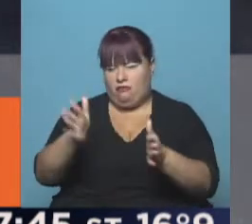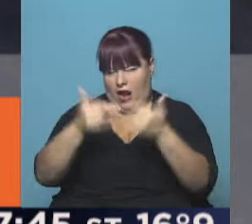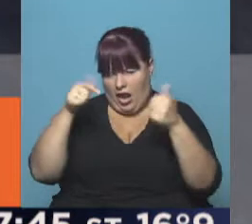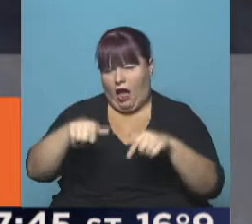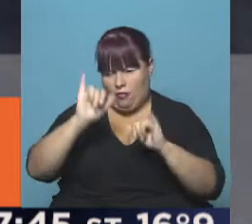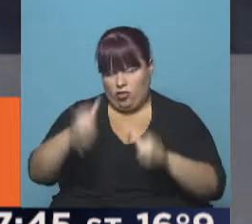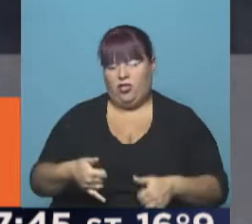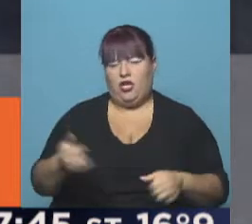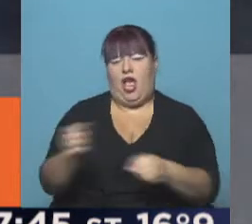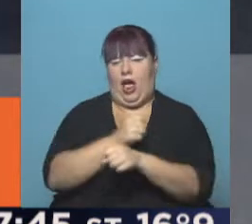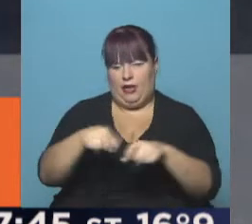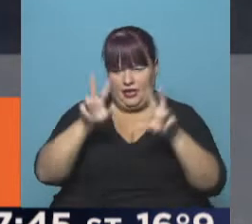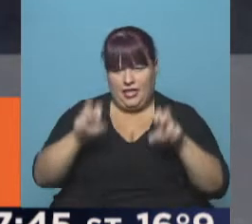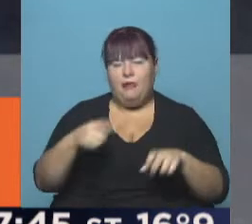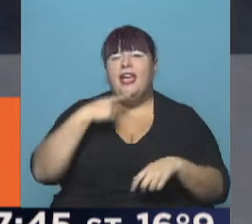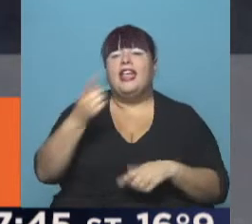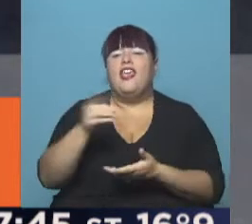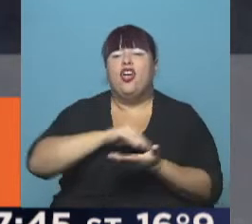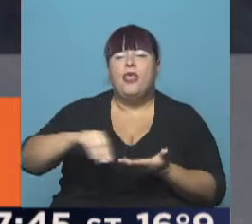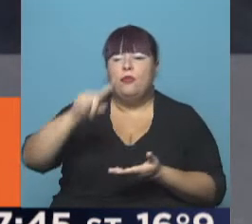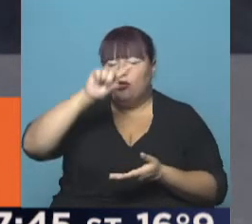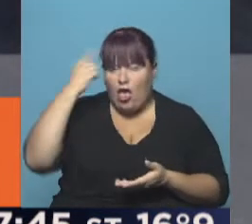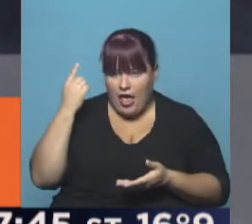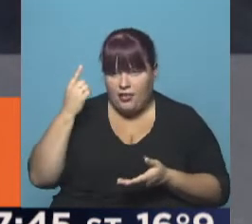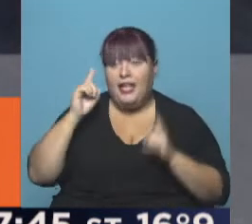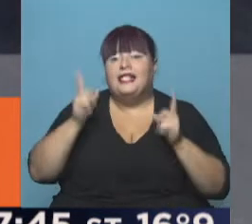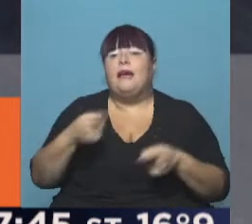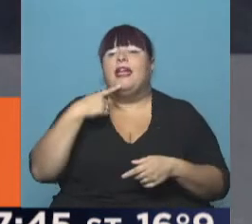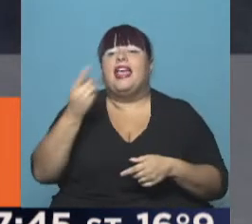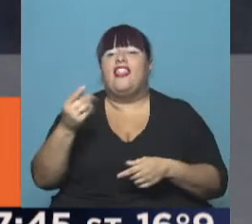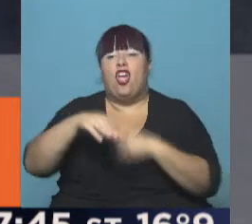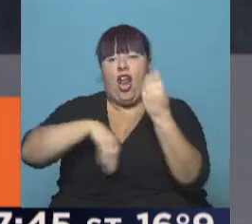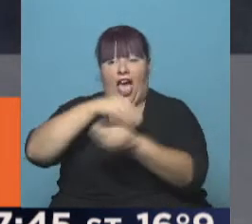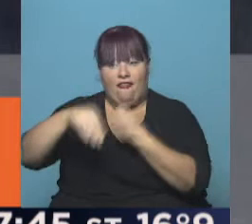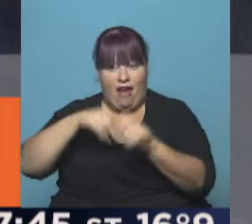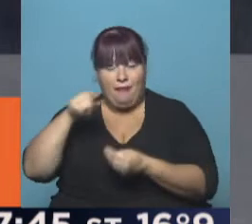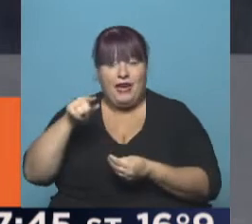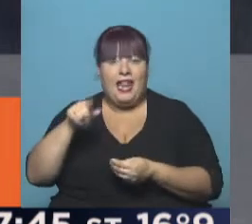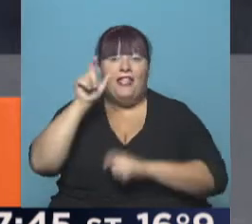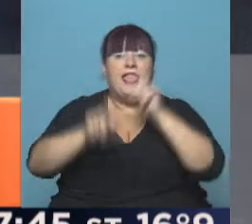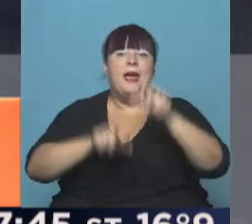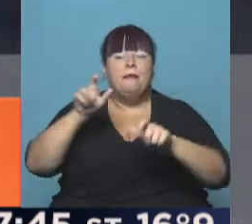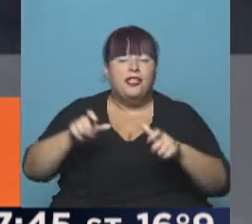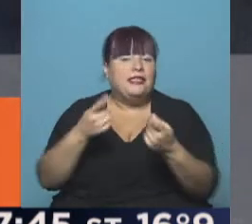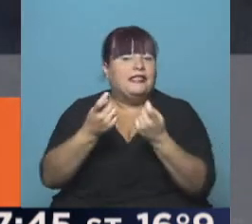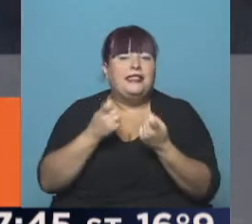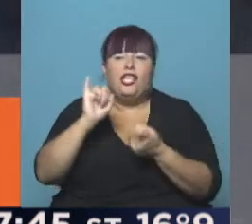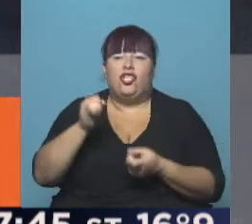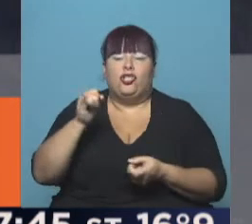rápidamente van a estar con este tema. ¿Qué dijeron los diputados nacionales y también qué dijeron los familiares de aquellas personas que